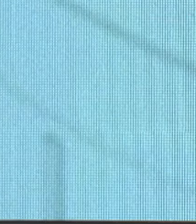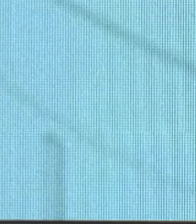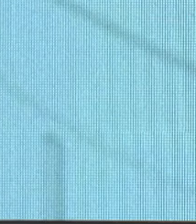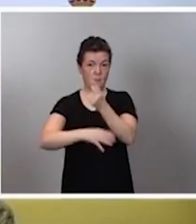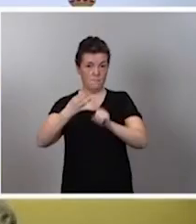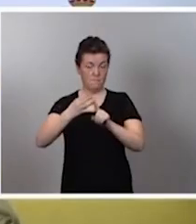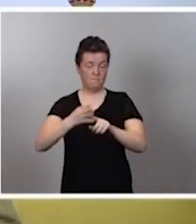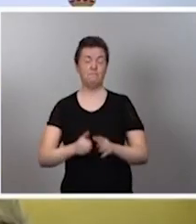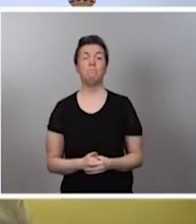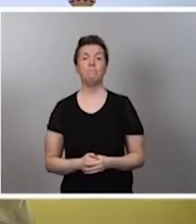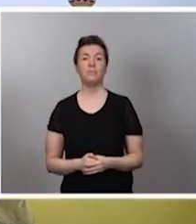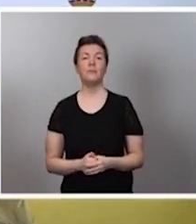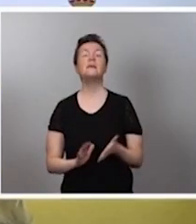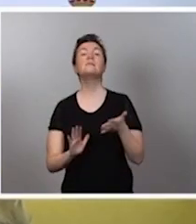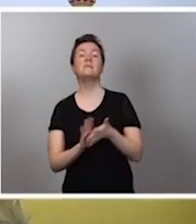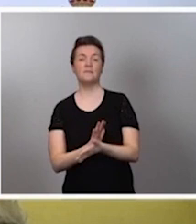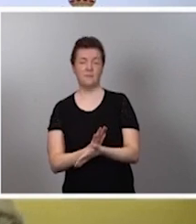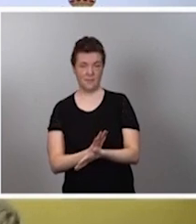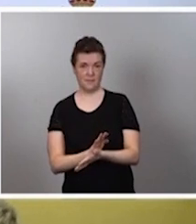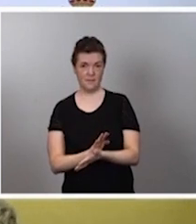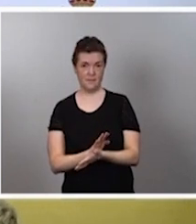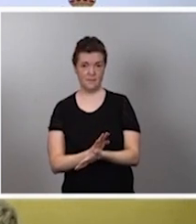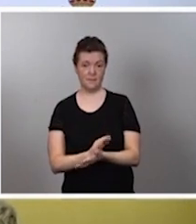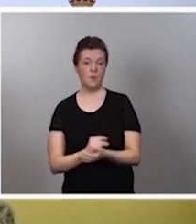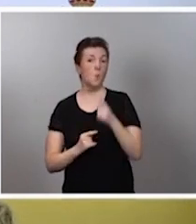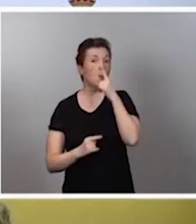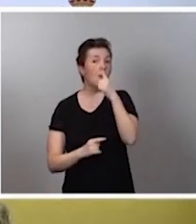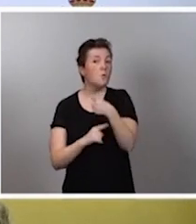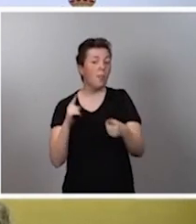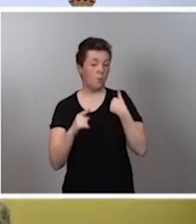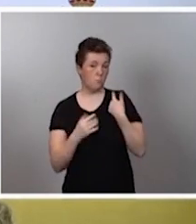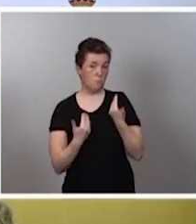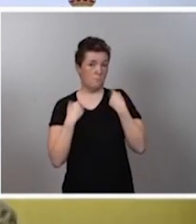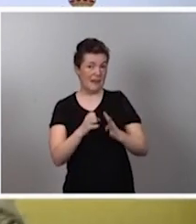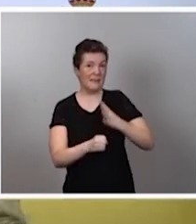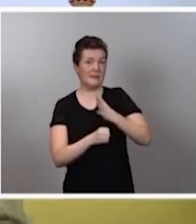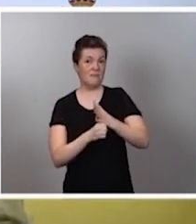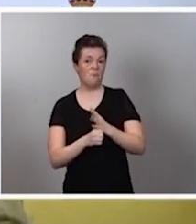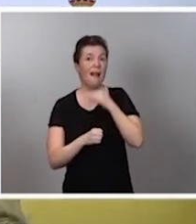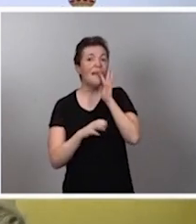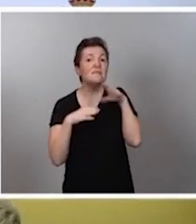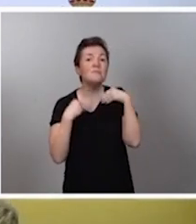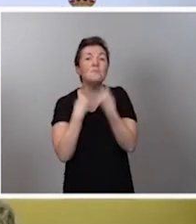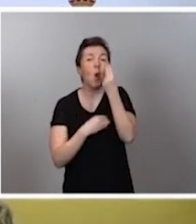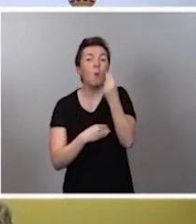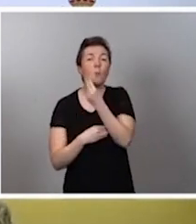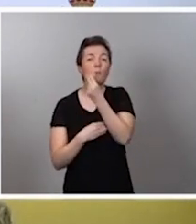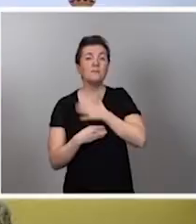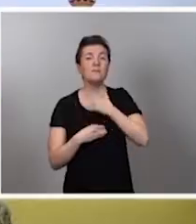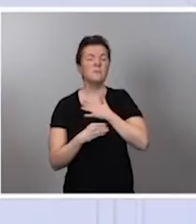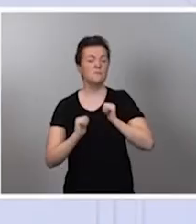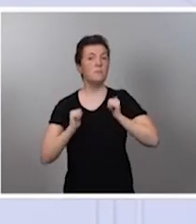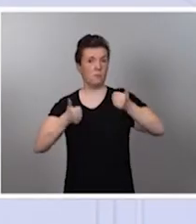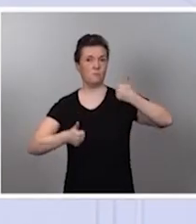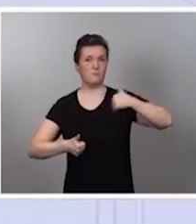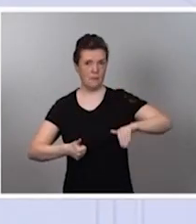No, fundamentalmente no es que no podamos fiarnos, es que si nosotros ponemos en contexto el segundo trimestre y